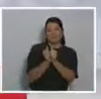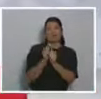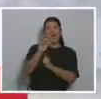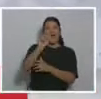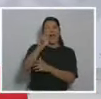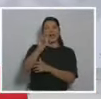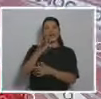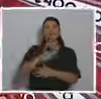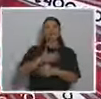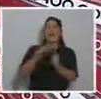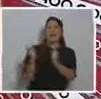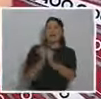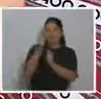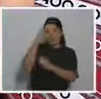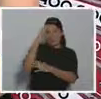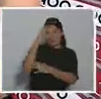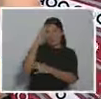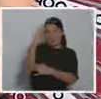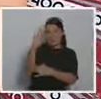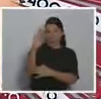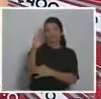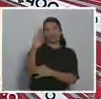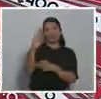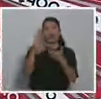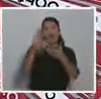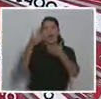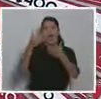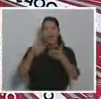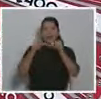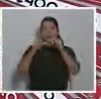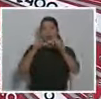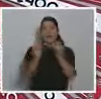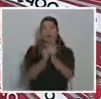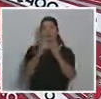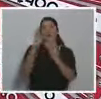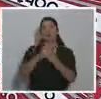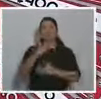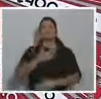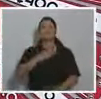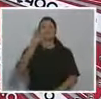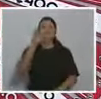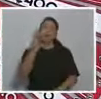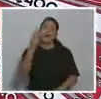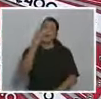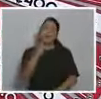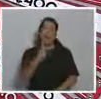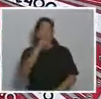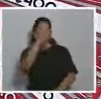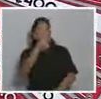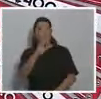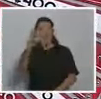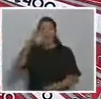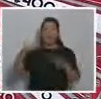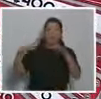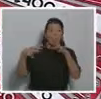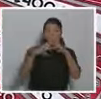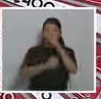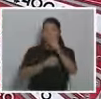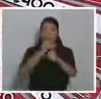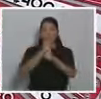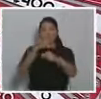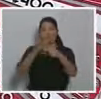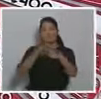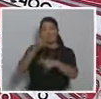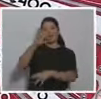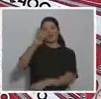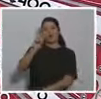me va a acompañar en este saludo antes de avanzar en este programa. Mi papá, papito, está hoy de cumpleaños, Rodolfo